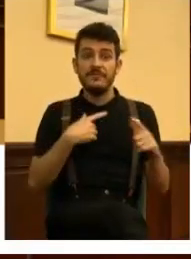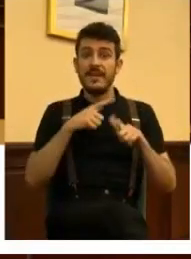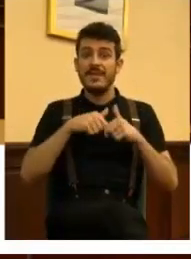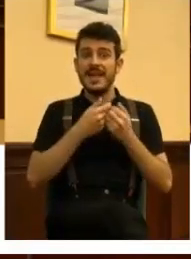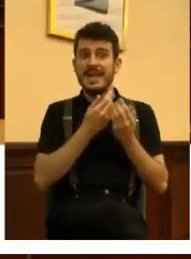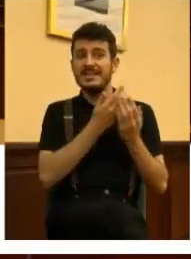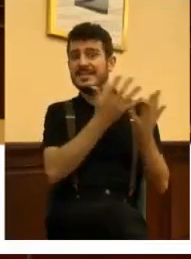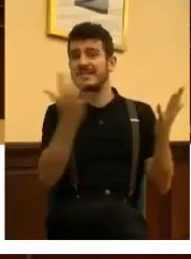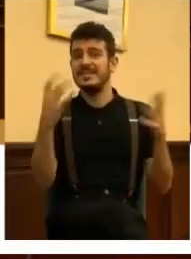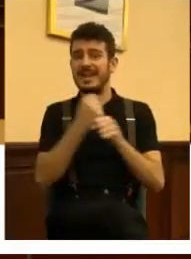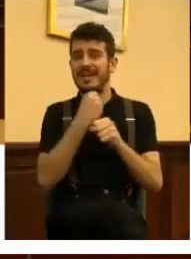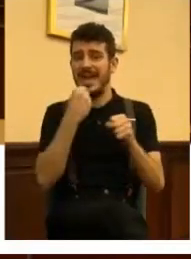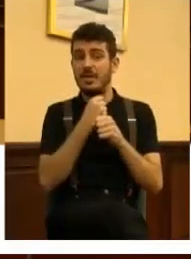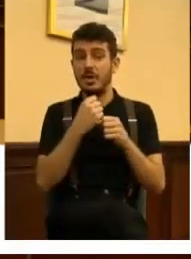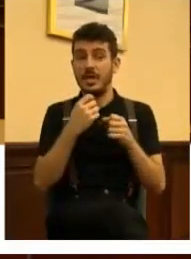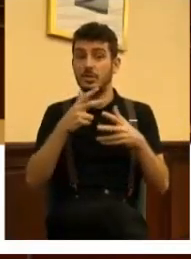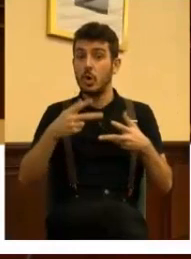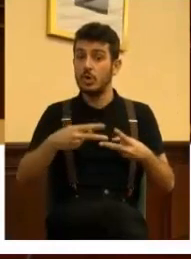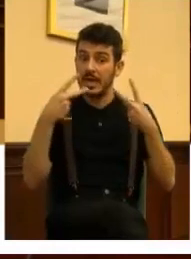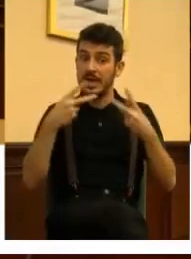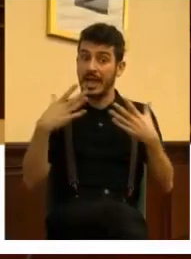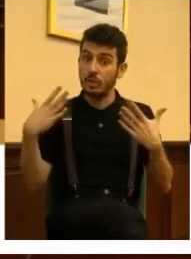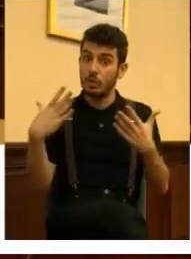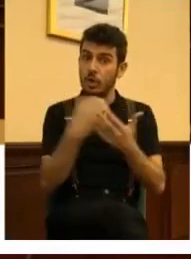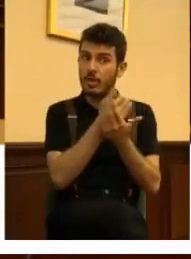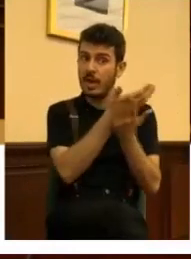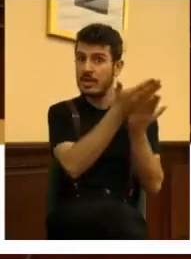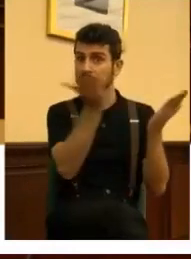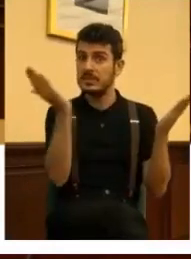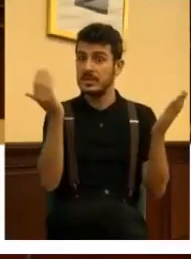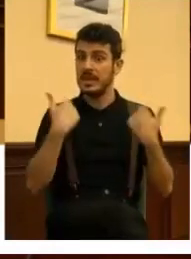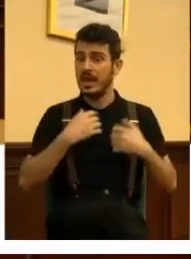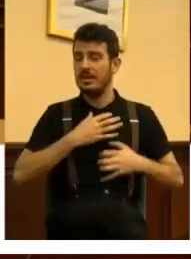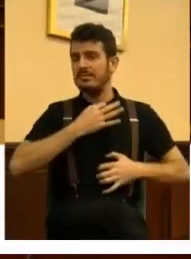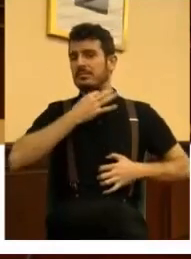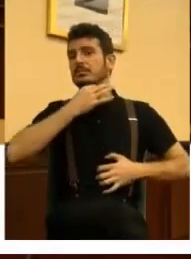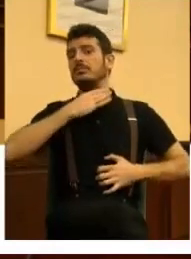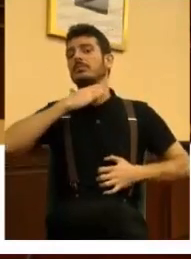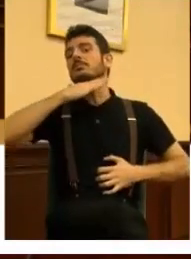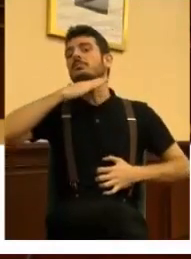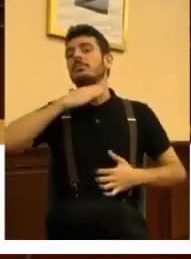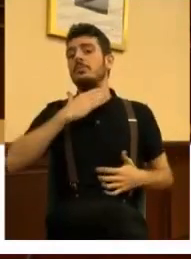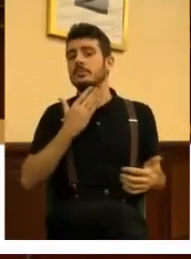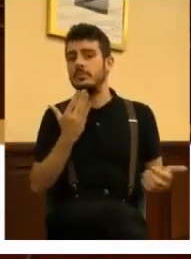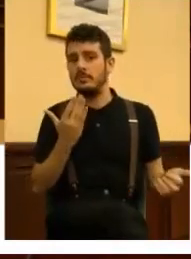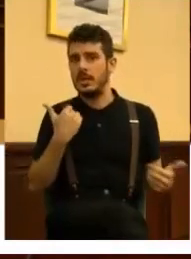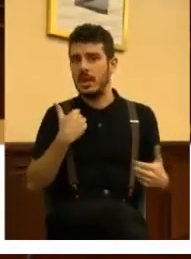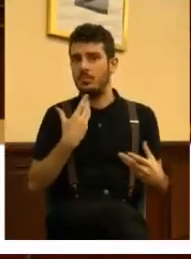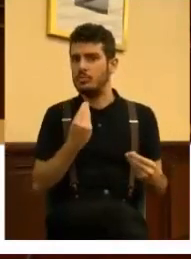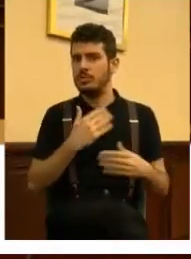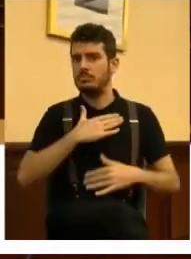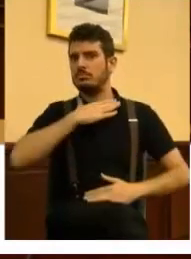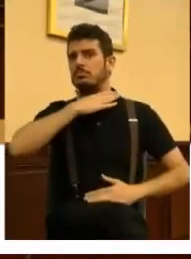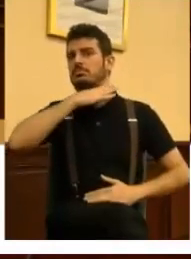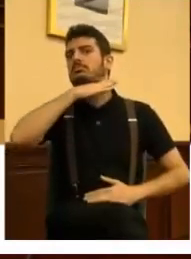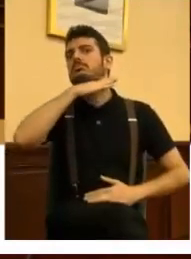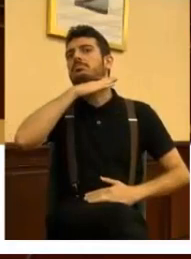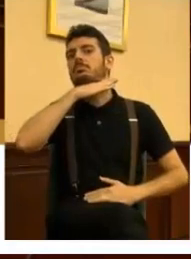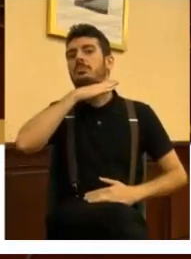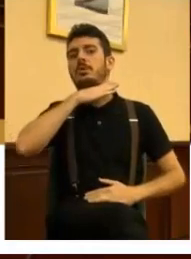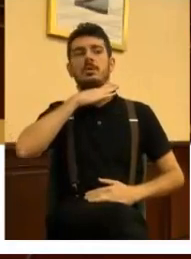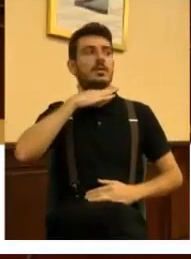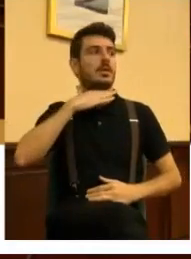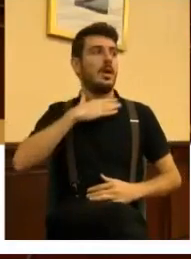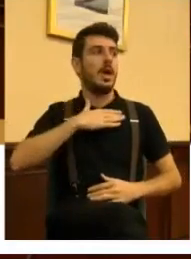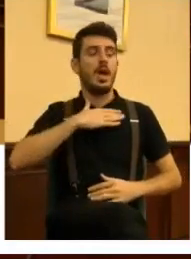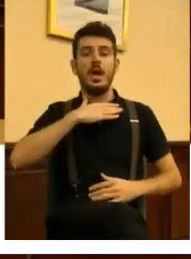familias trabajadoras de la hostelería que están ya ahogadas, ¿eh? Hay muchas que están ya ahogadas. Ahogadas quiere